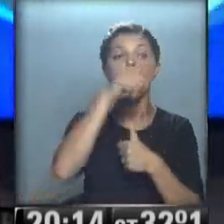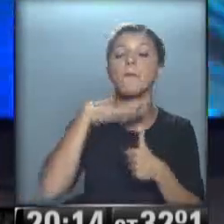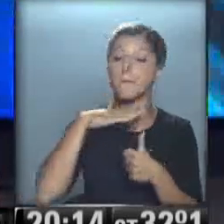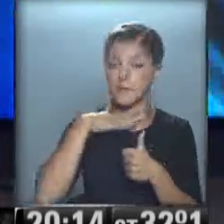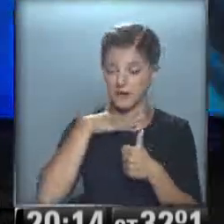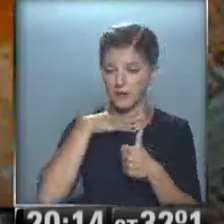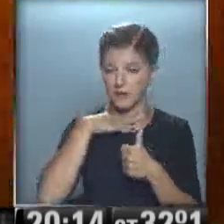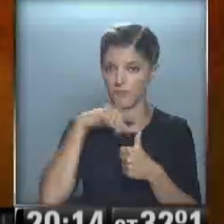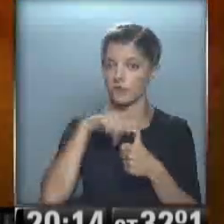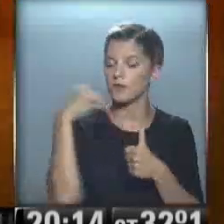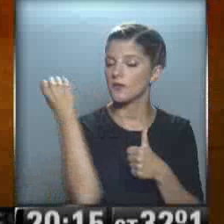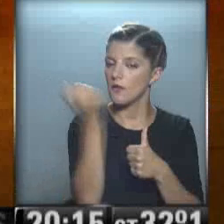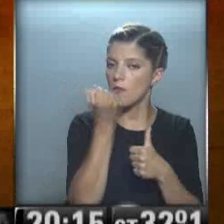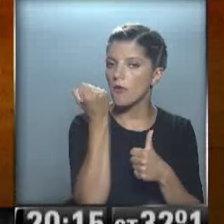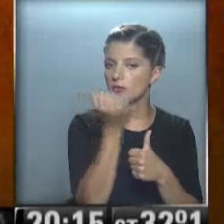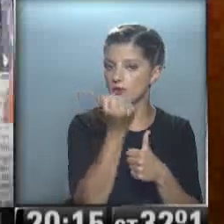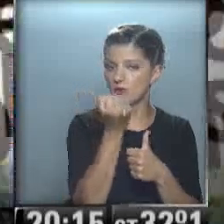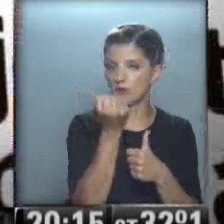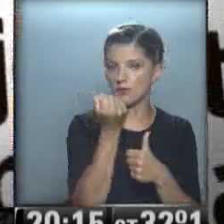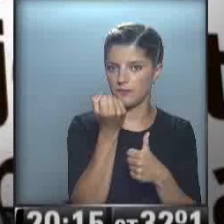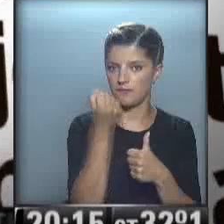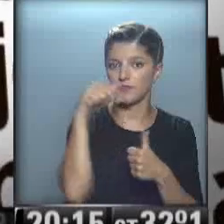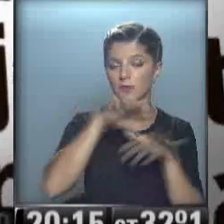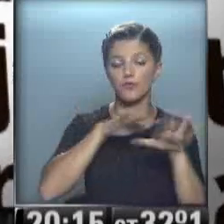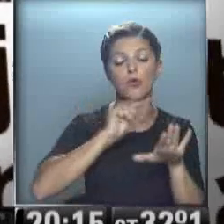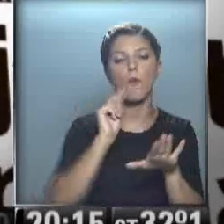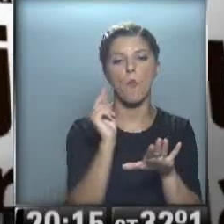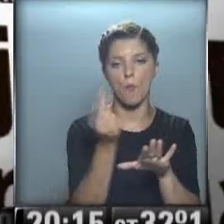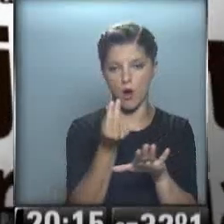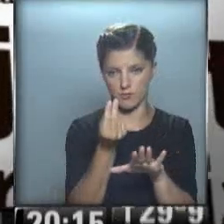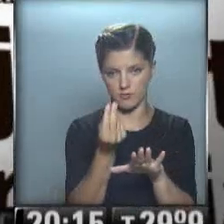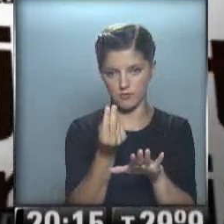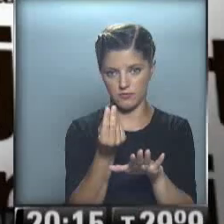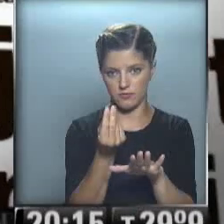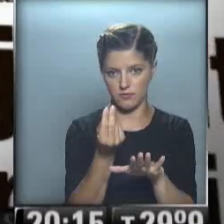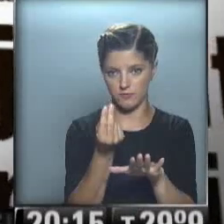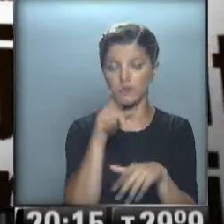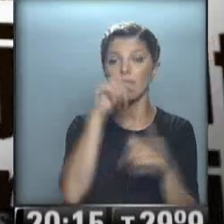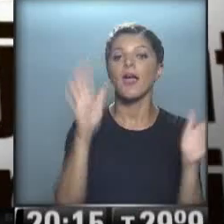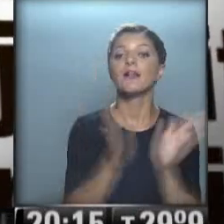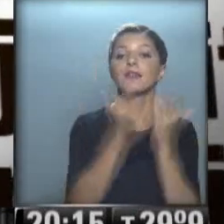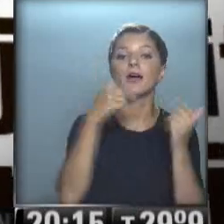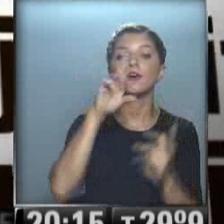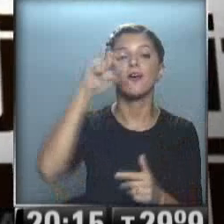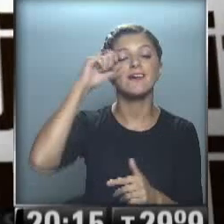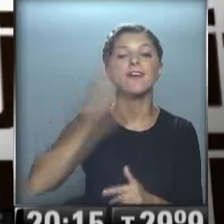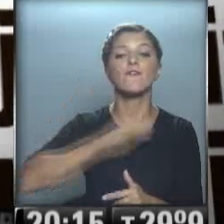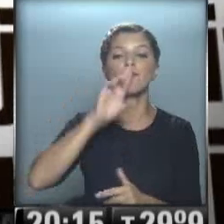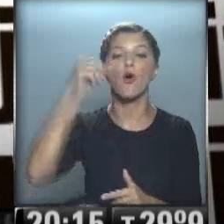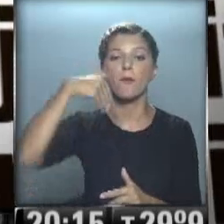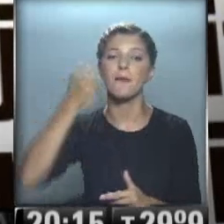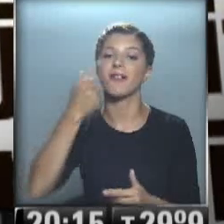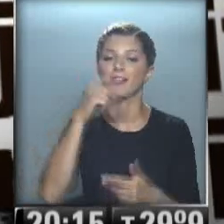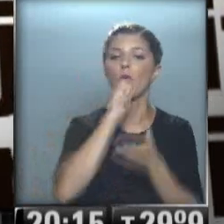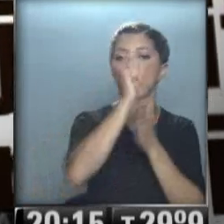Tuvo una gran importancia lo que justamente el fallecimiento de helman El diario reforma de poeta luchador